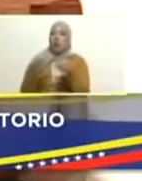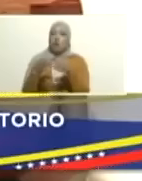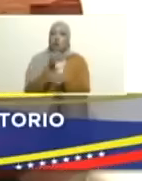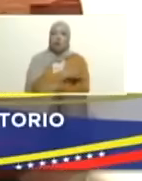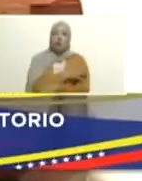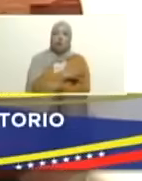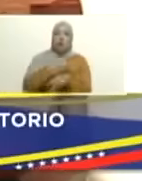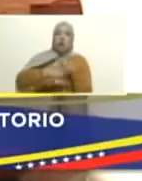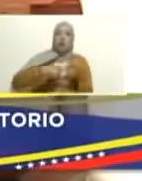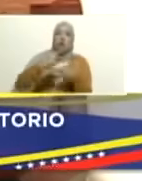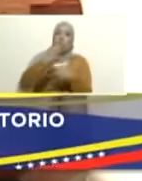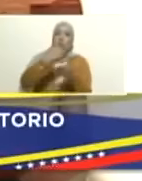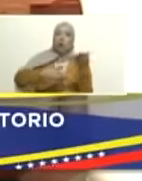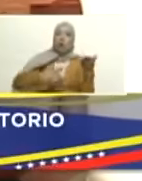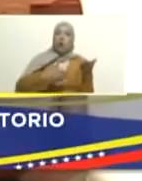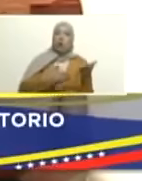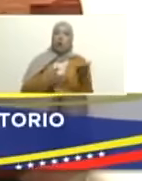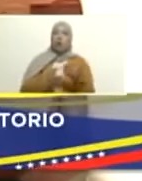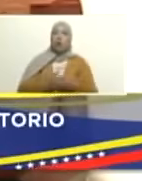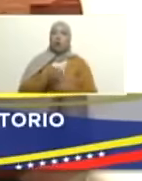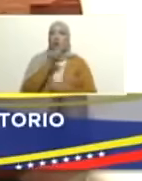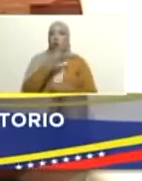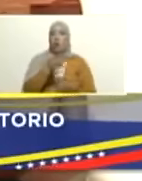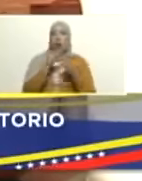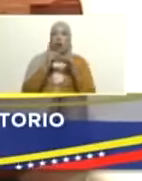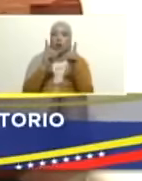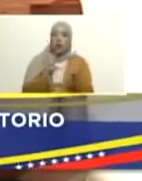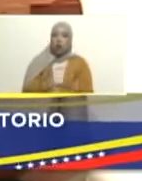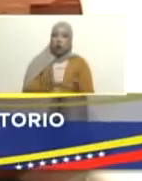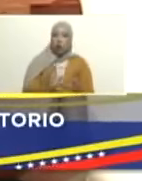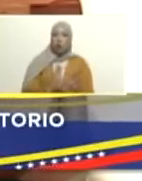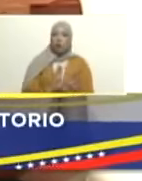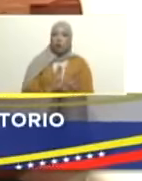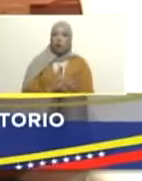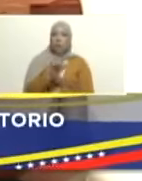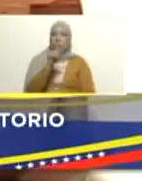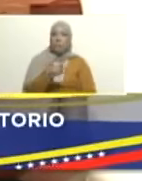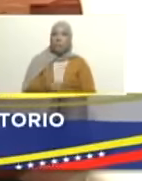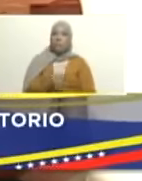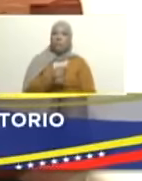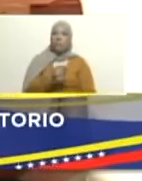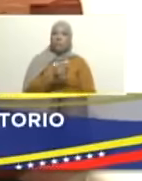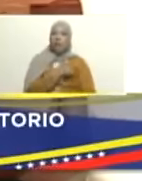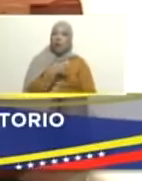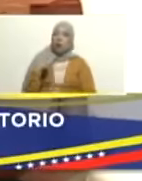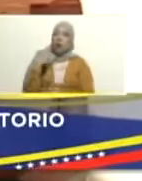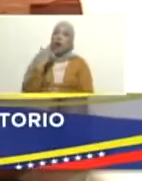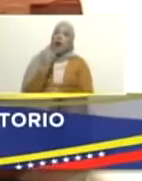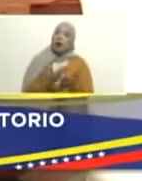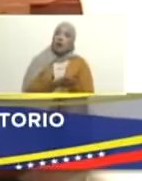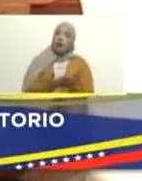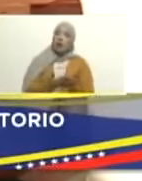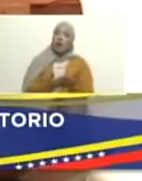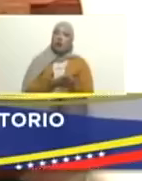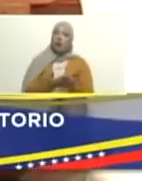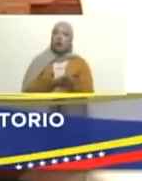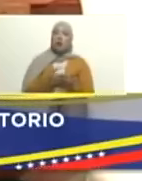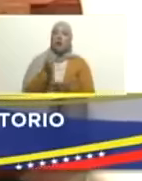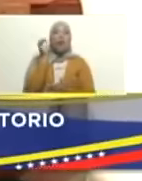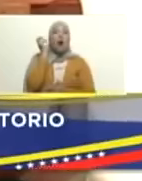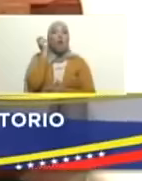este documento. Buena decisión. También quiero agradecer a Dagny